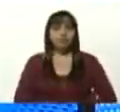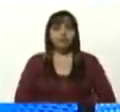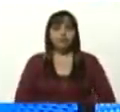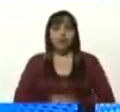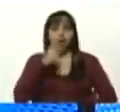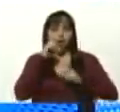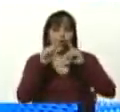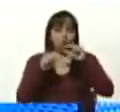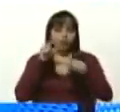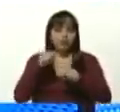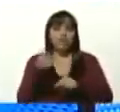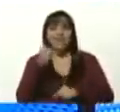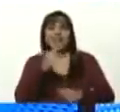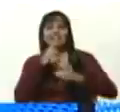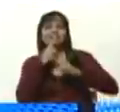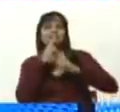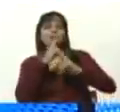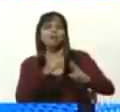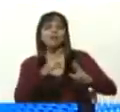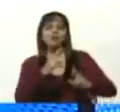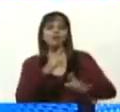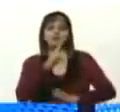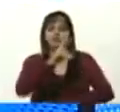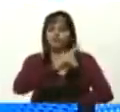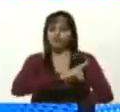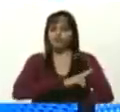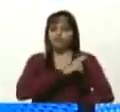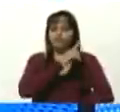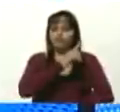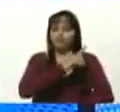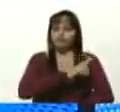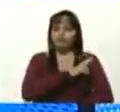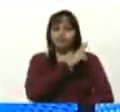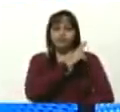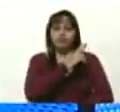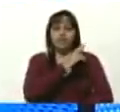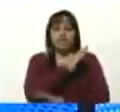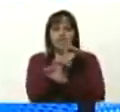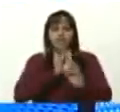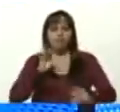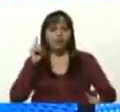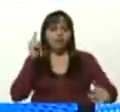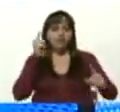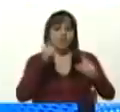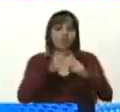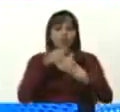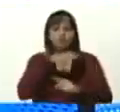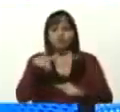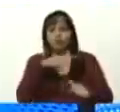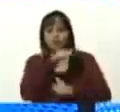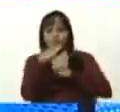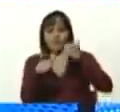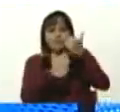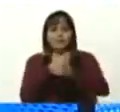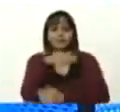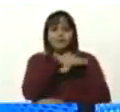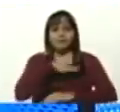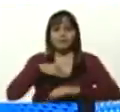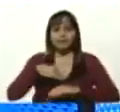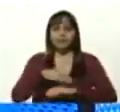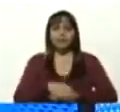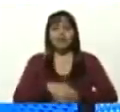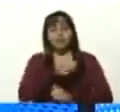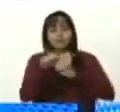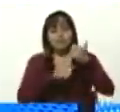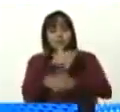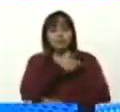un Twitter que fue respondido con altura y de manera muy directa por nuestra vicepresidenta ejecutiva que está aquí presente.